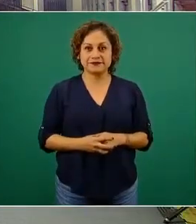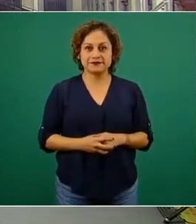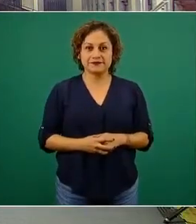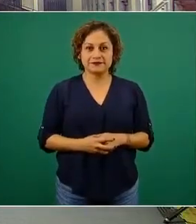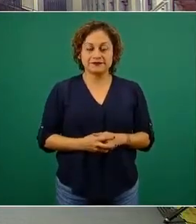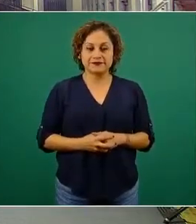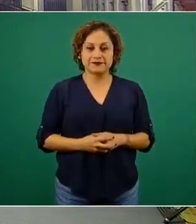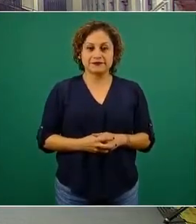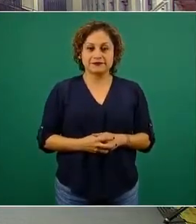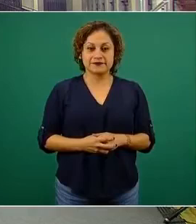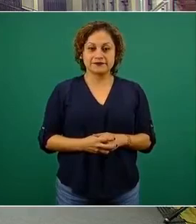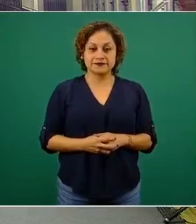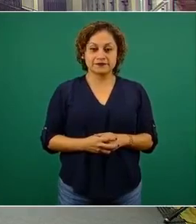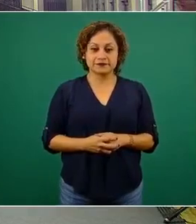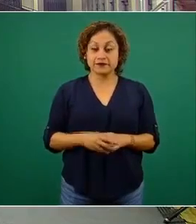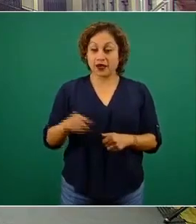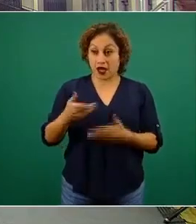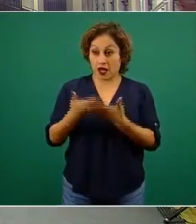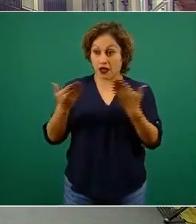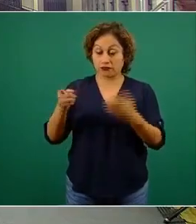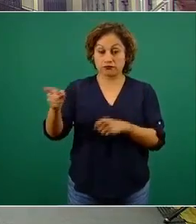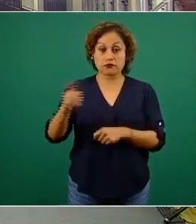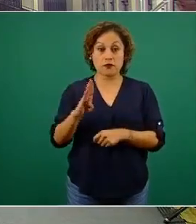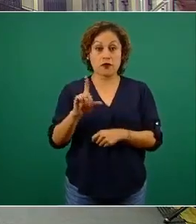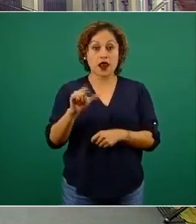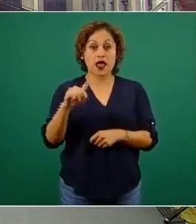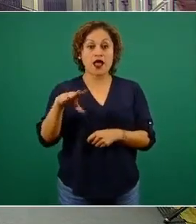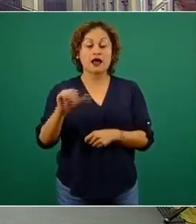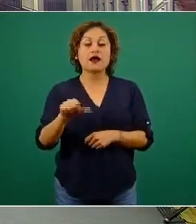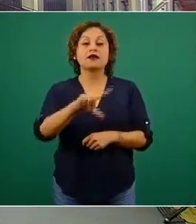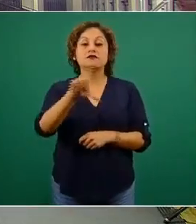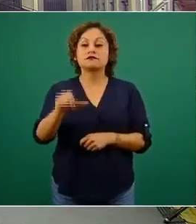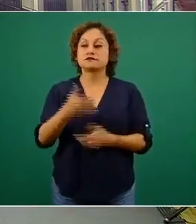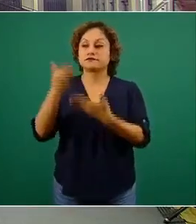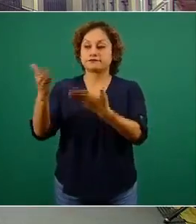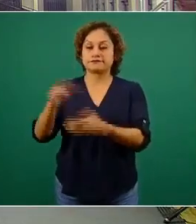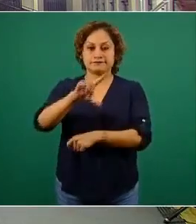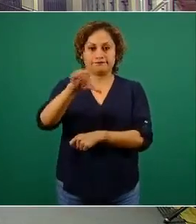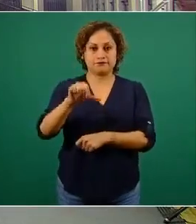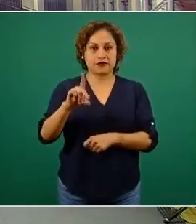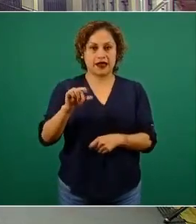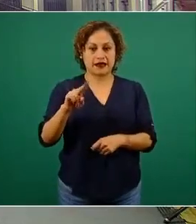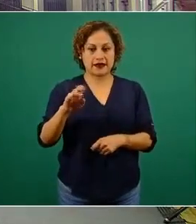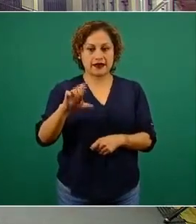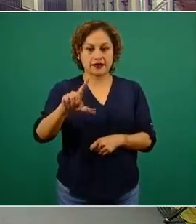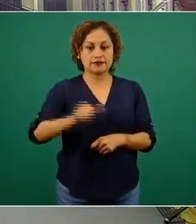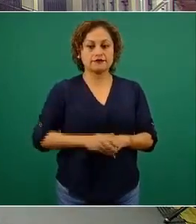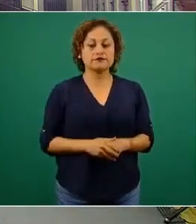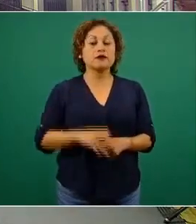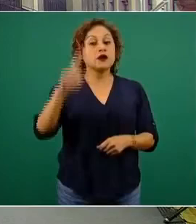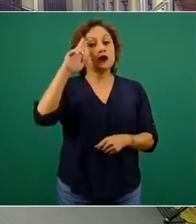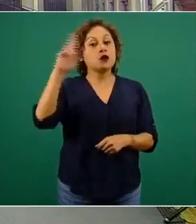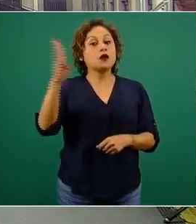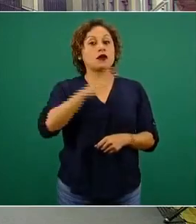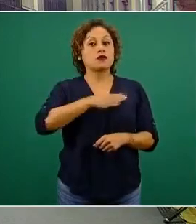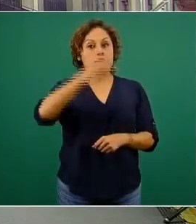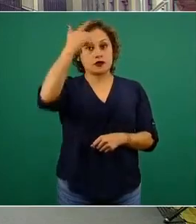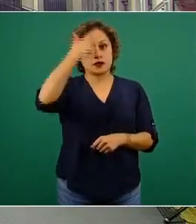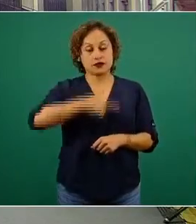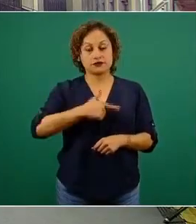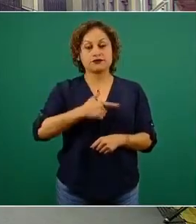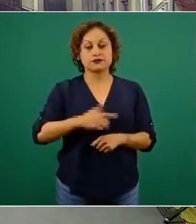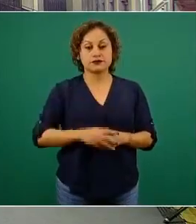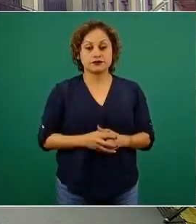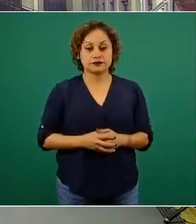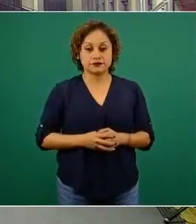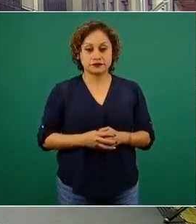Usted está pendiente. Démosle la palabra a Blanca y enseguida sigue usted. Luego nos vamos con Daniela Pastrana. ¿Qué tal? Muy buenas noches a los dos.